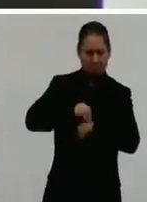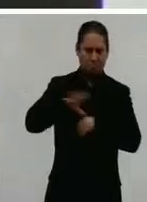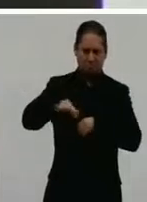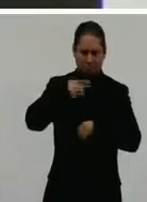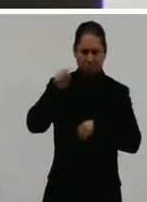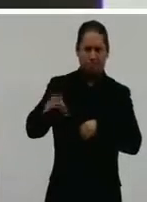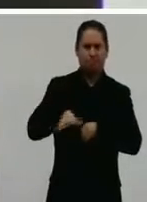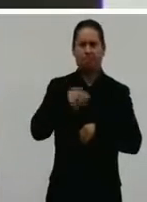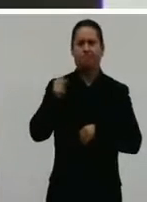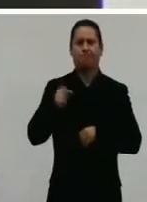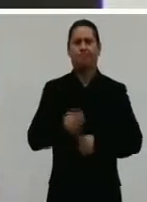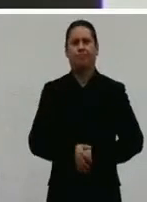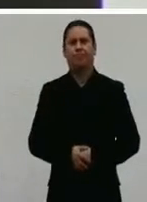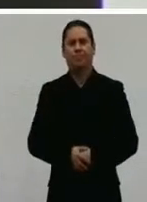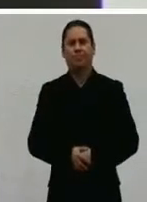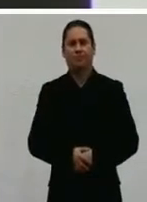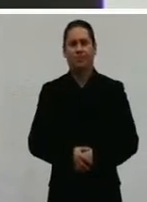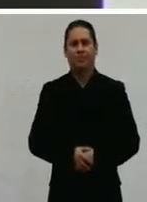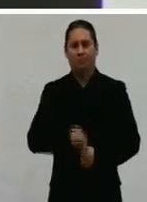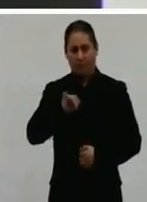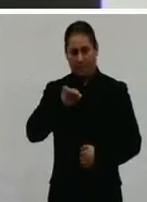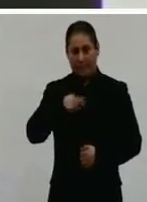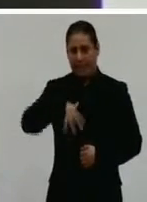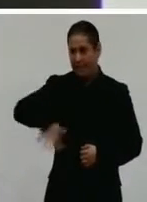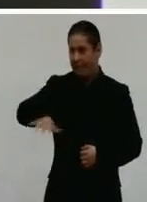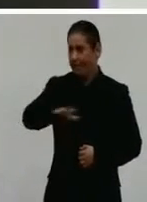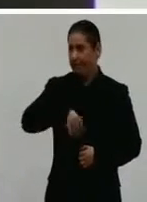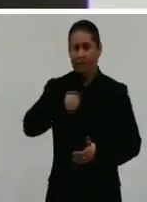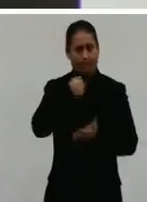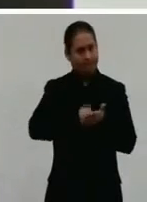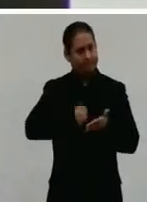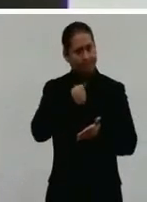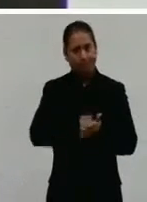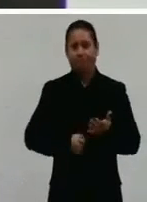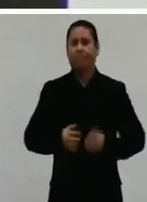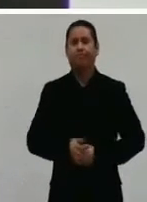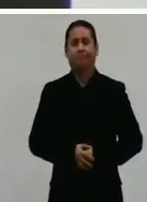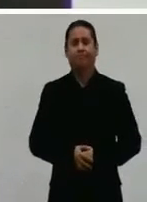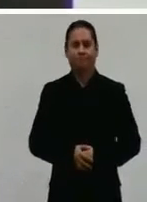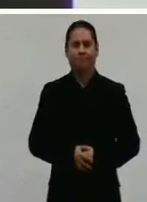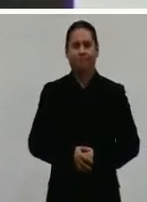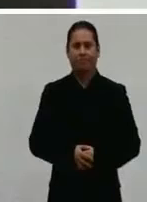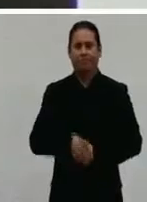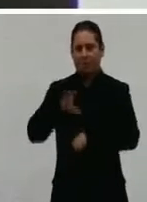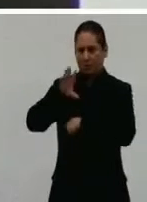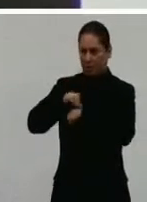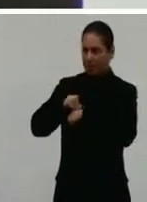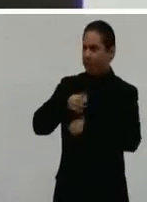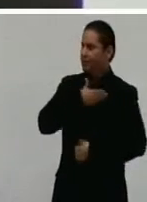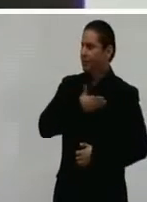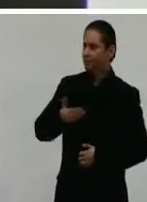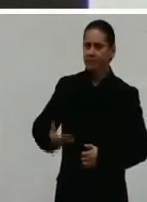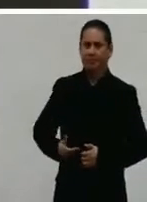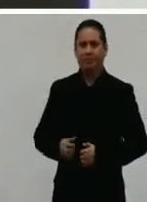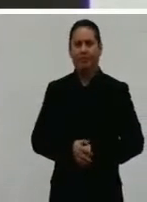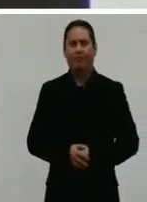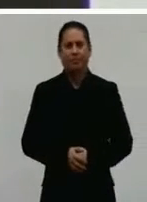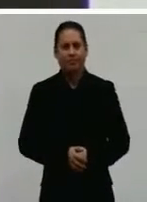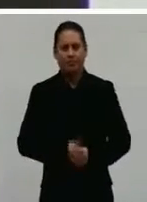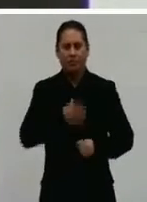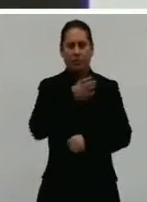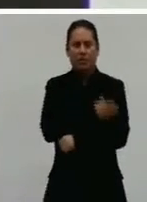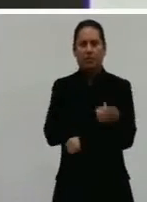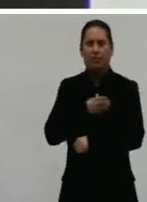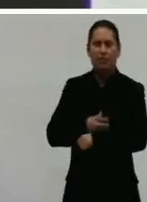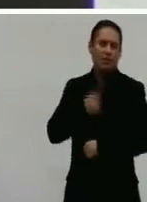pero somos un pueblo que exige mucho con su venía presidente compañeros y